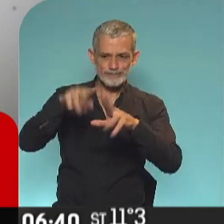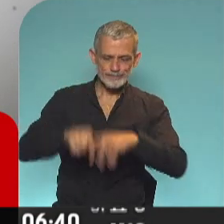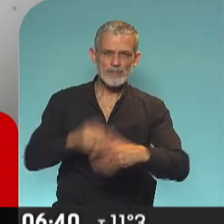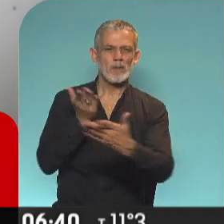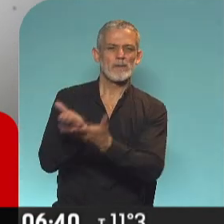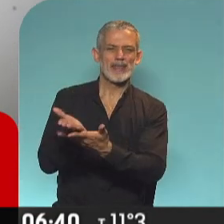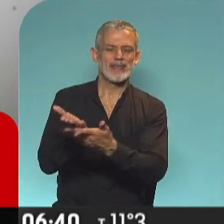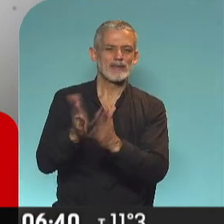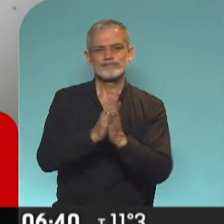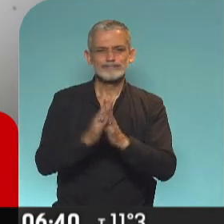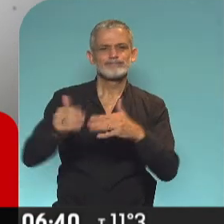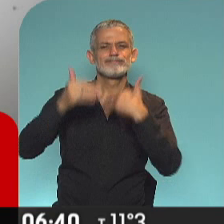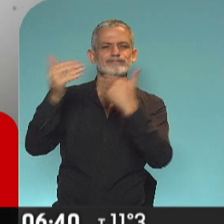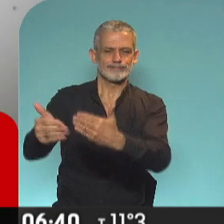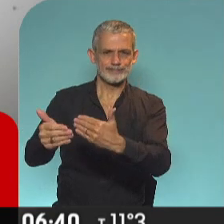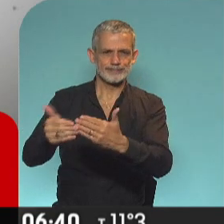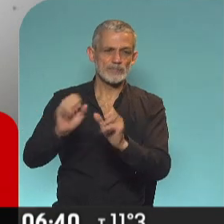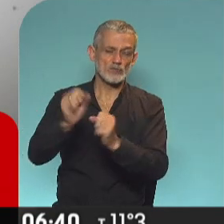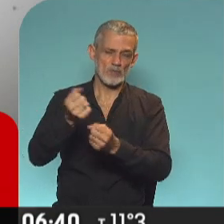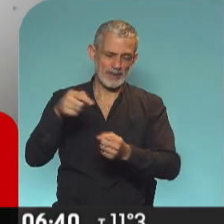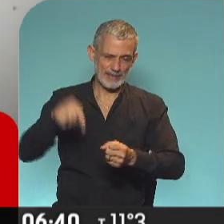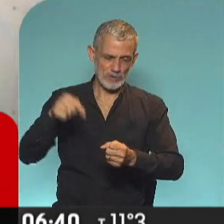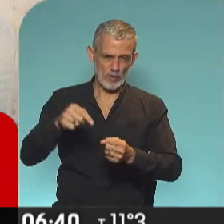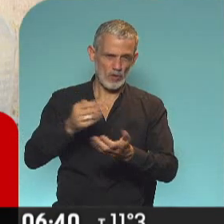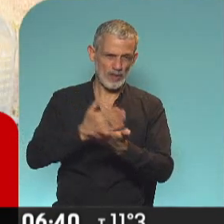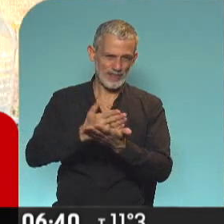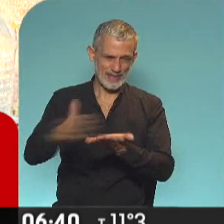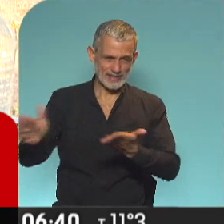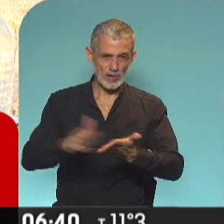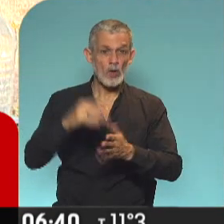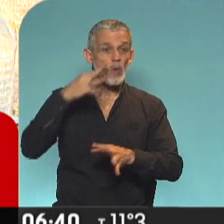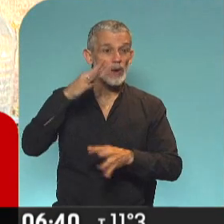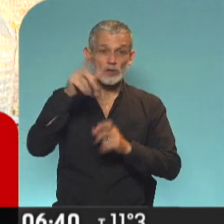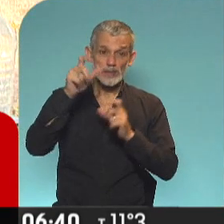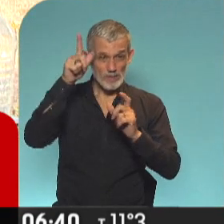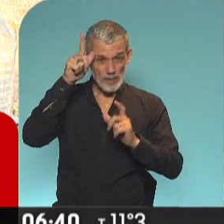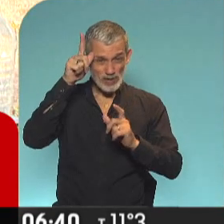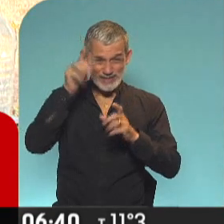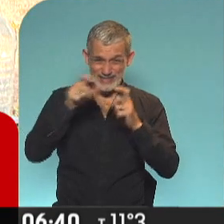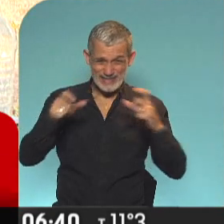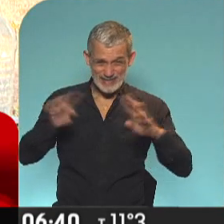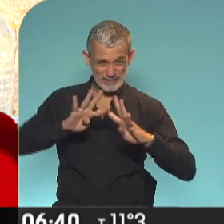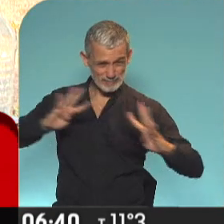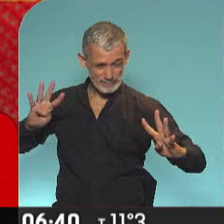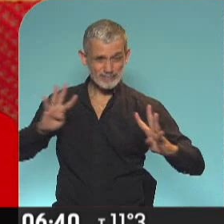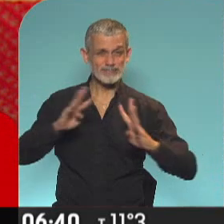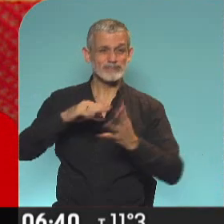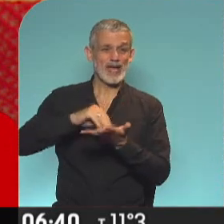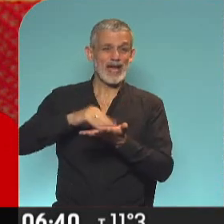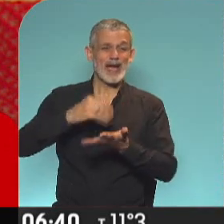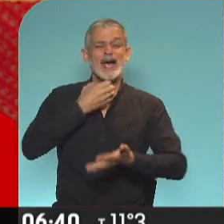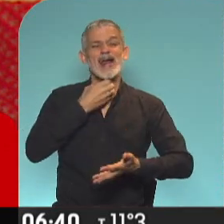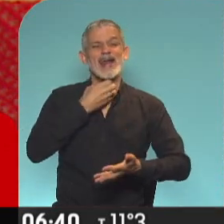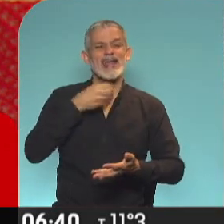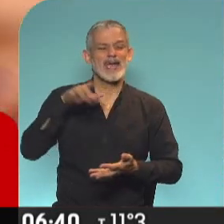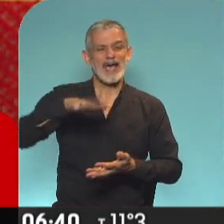pidiendo precisamente que se suspenda entonces este operativo. Pero bueno, 4.000 efectivos son los que están en este momento en Guernica. Se habla de una situación